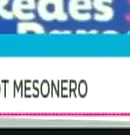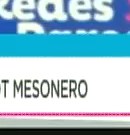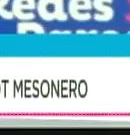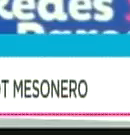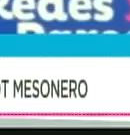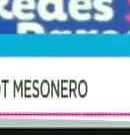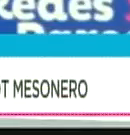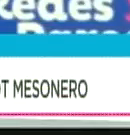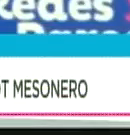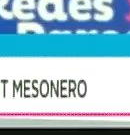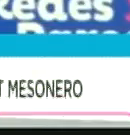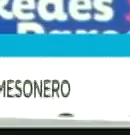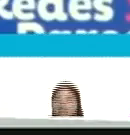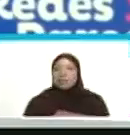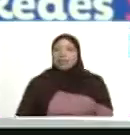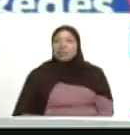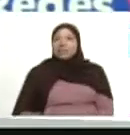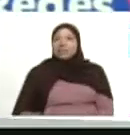¿Ah?